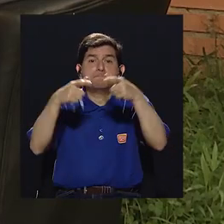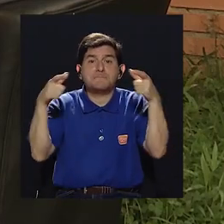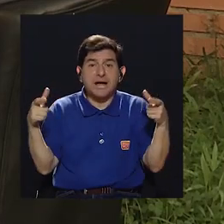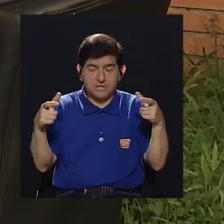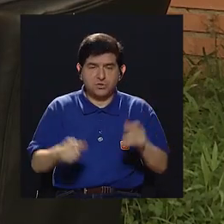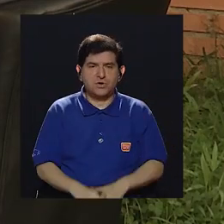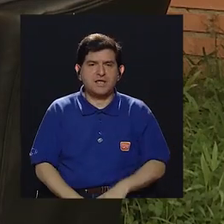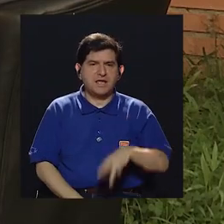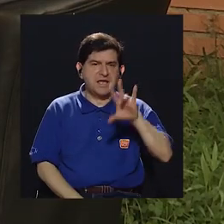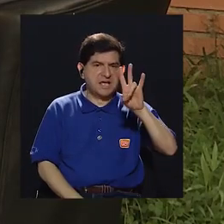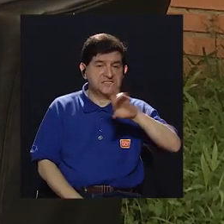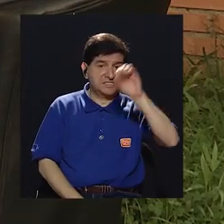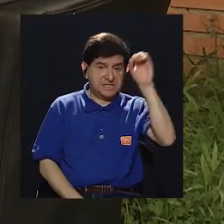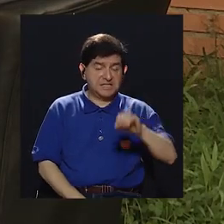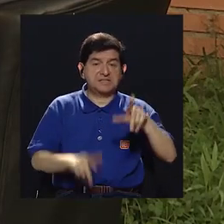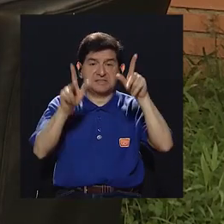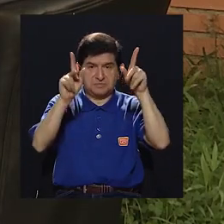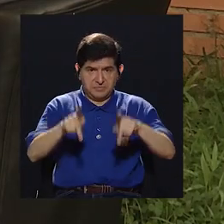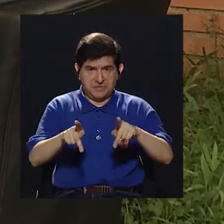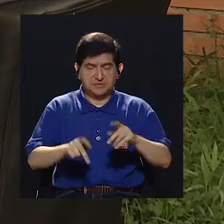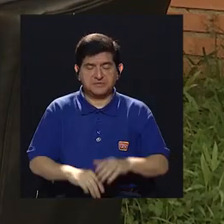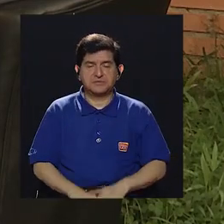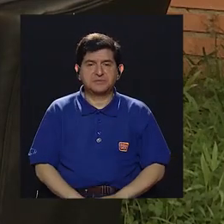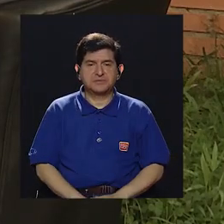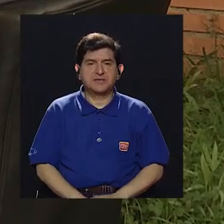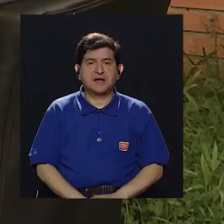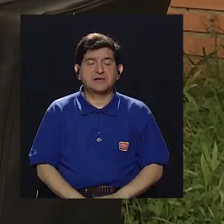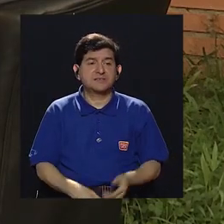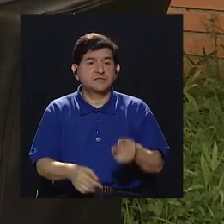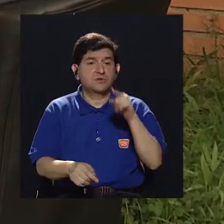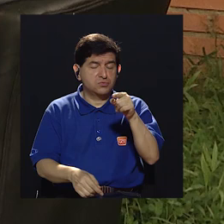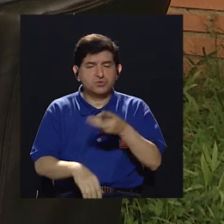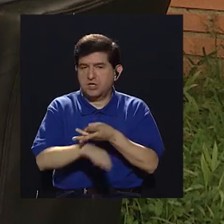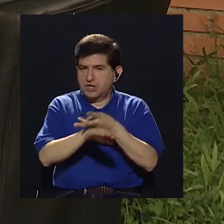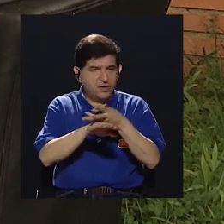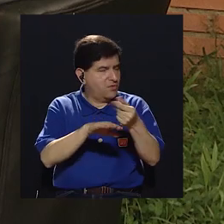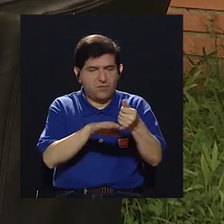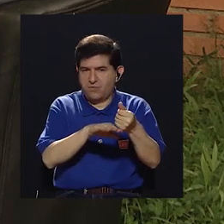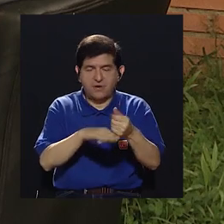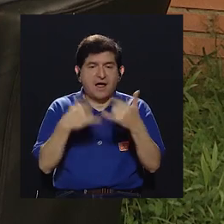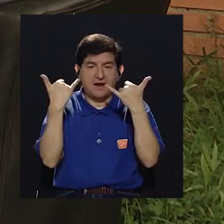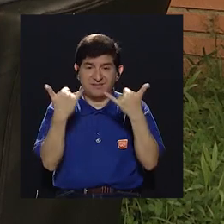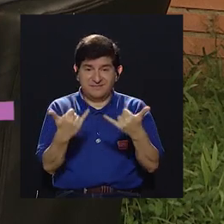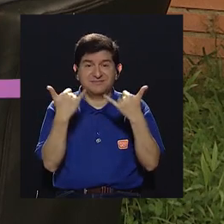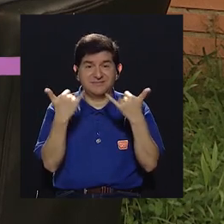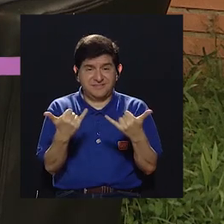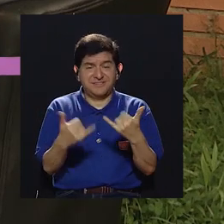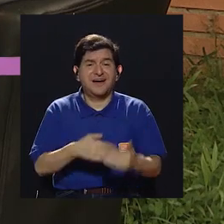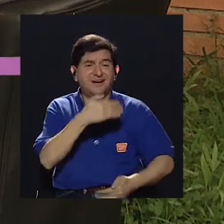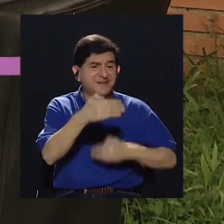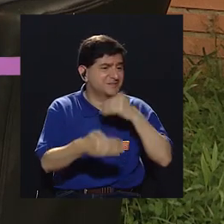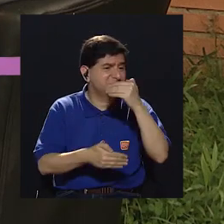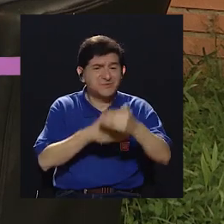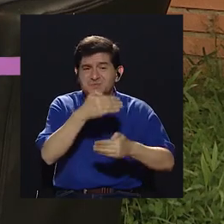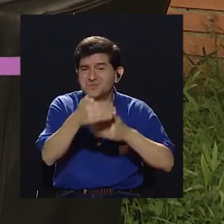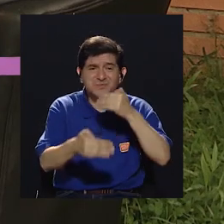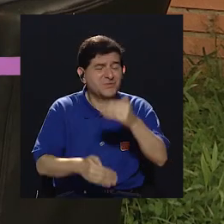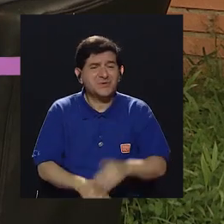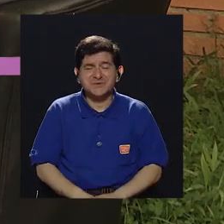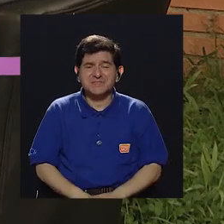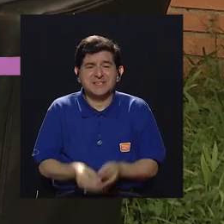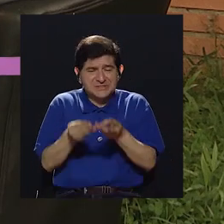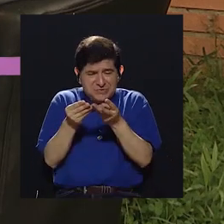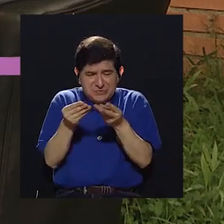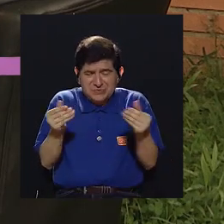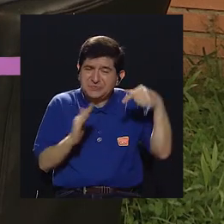gran mayoría, más del 70% son pacientes que bien no los curas porque ya tenés un proceso,